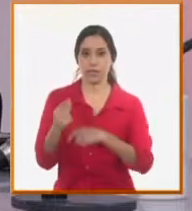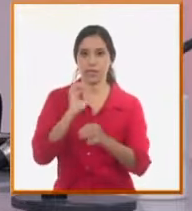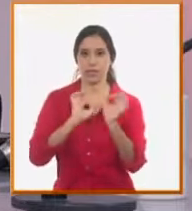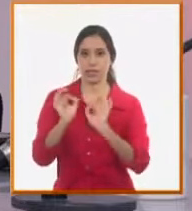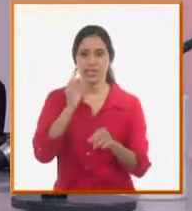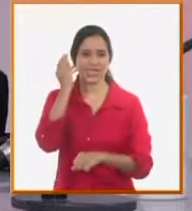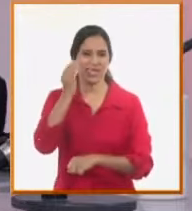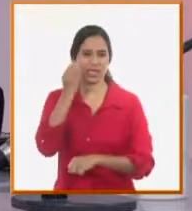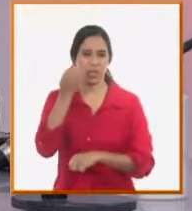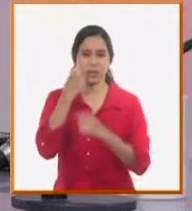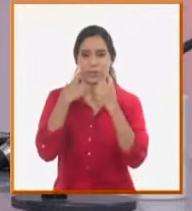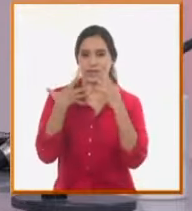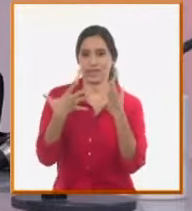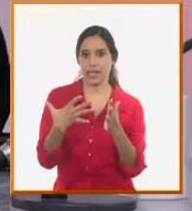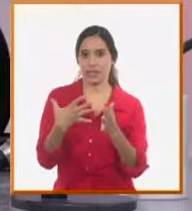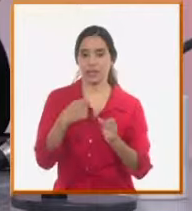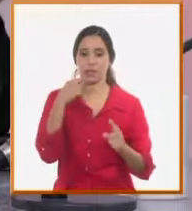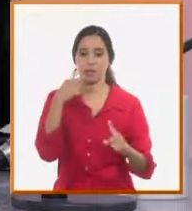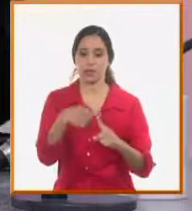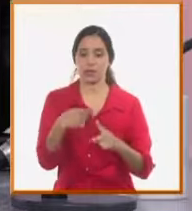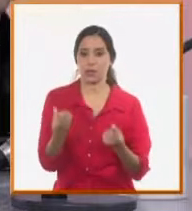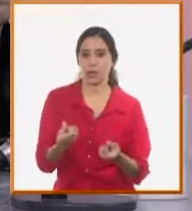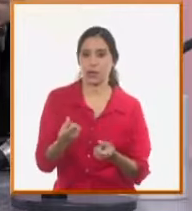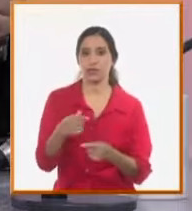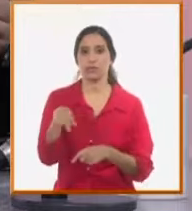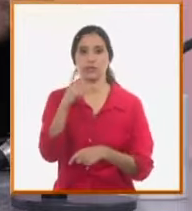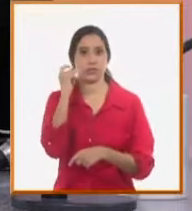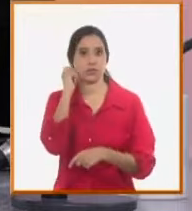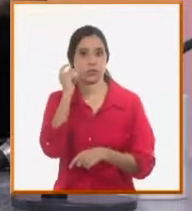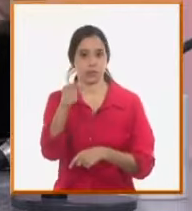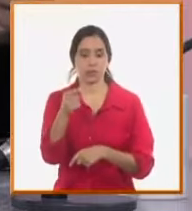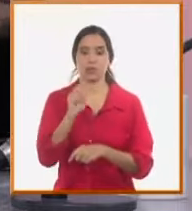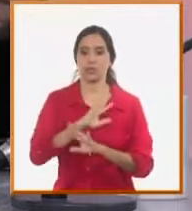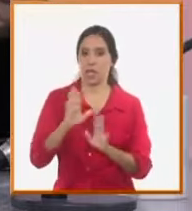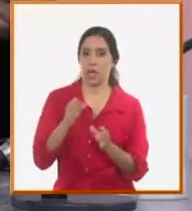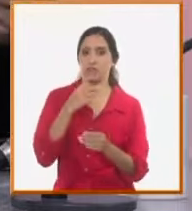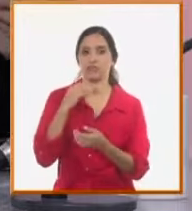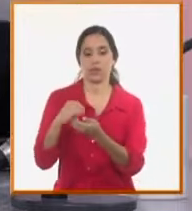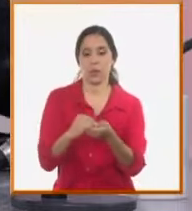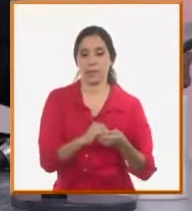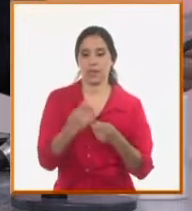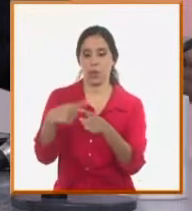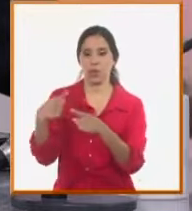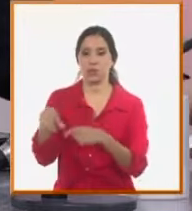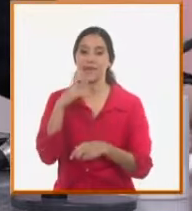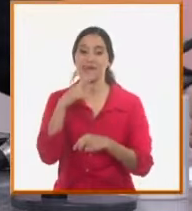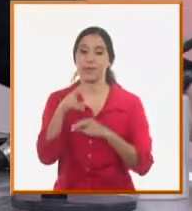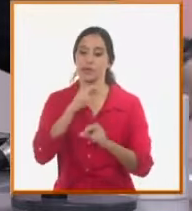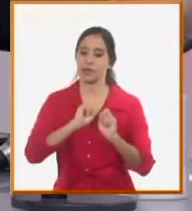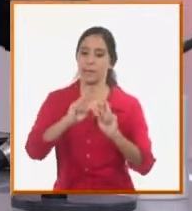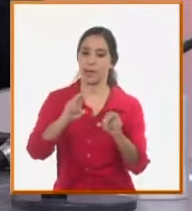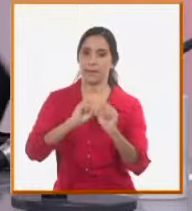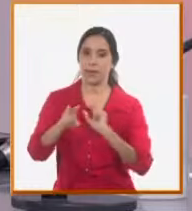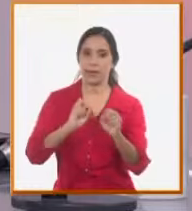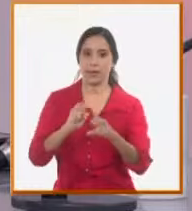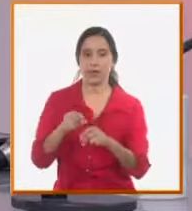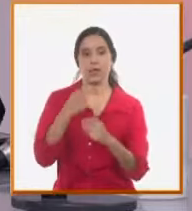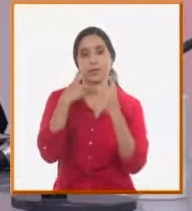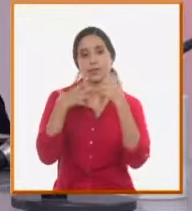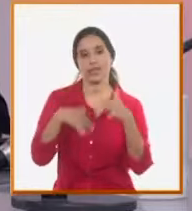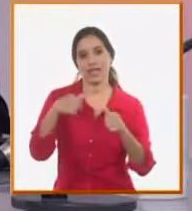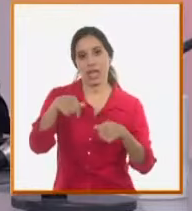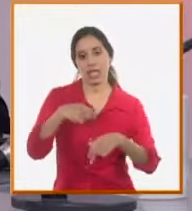con el seguro de vida. Yaneisy, ya hemos hablado con los compañeros, te van a escribir a tu correo para responderte exactamente del tema